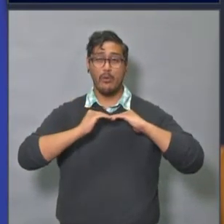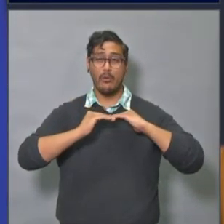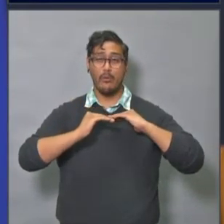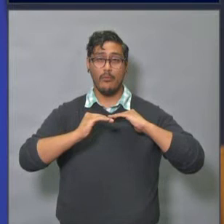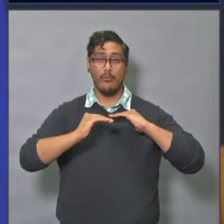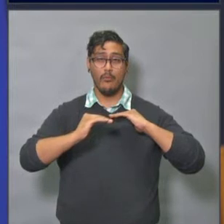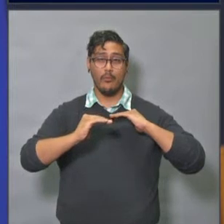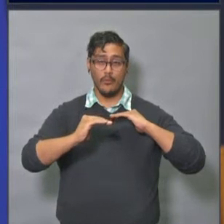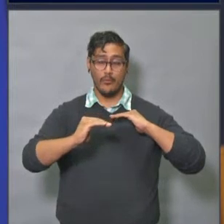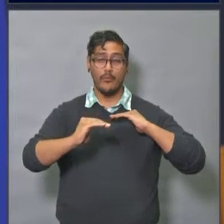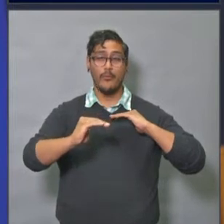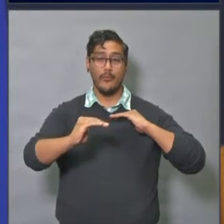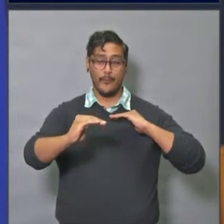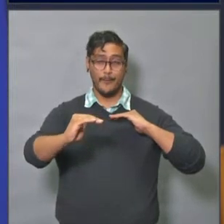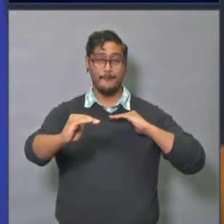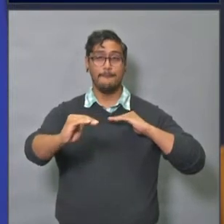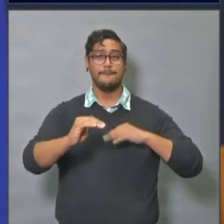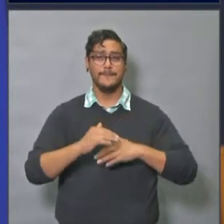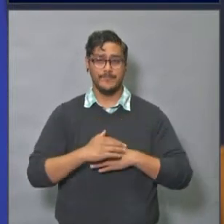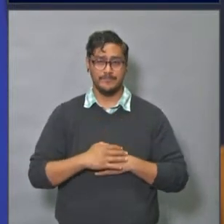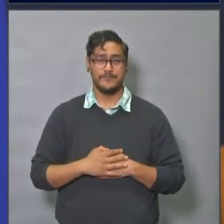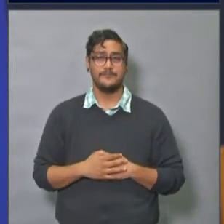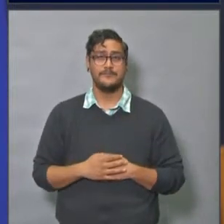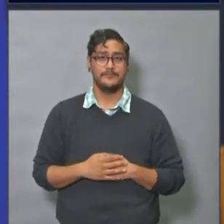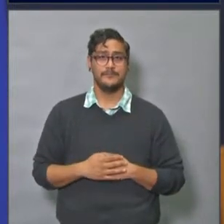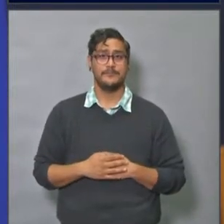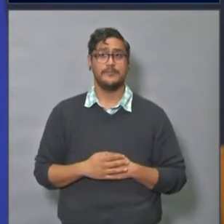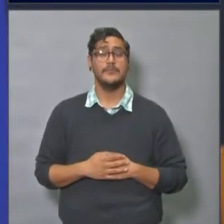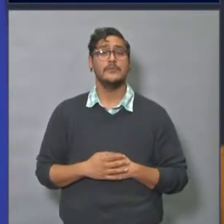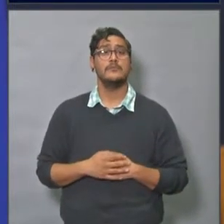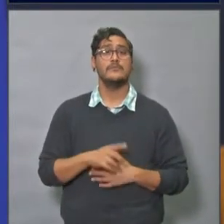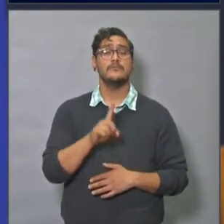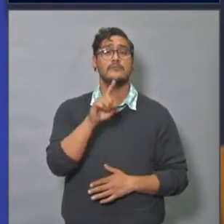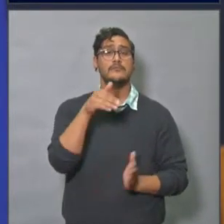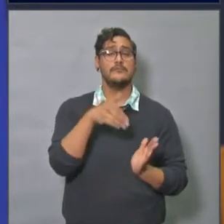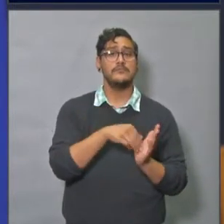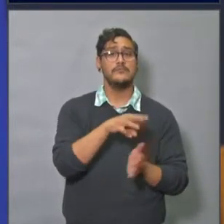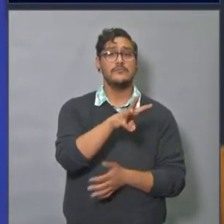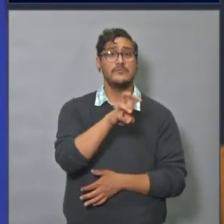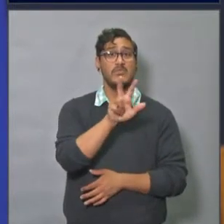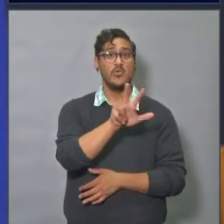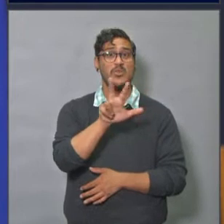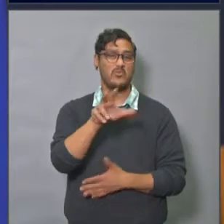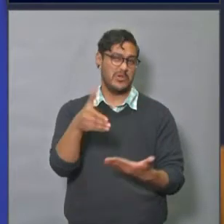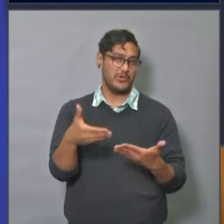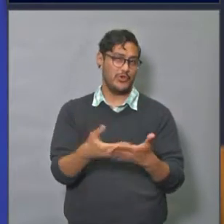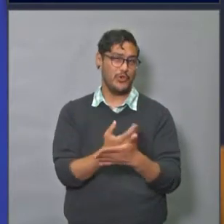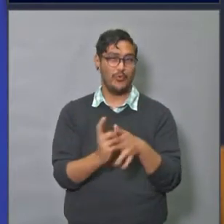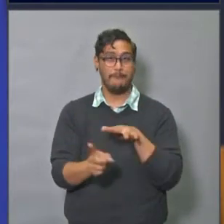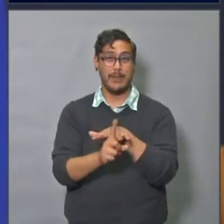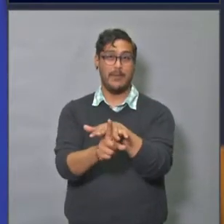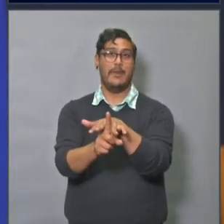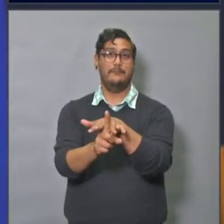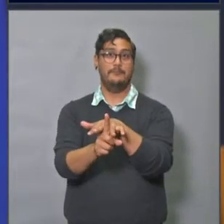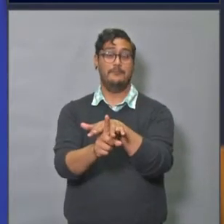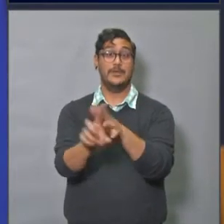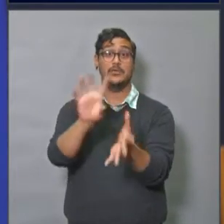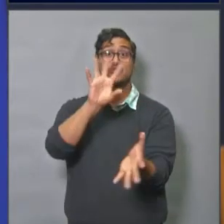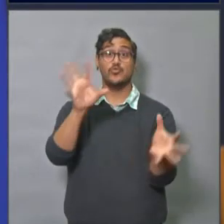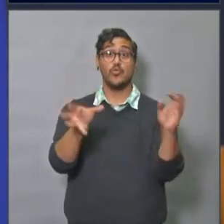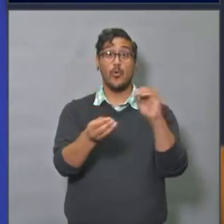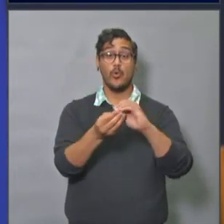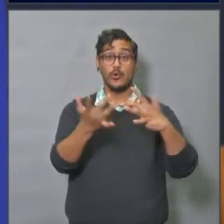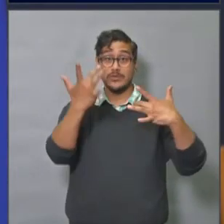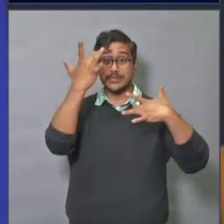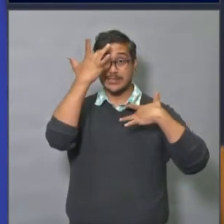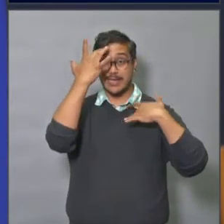pandemia. Hoy estamos reportando 1,633 casos nuevos. Esto eleva el número total de personas